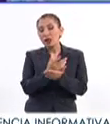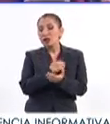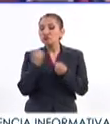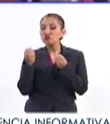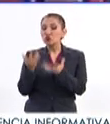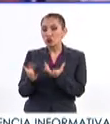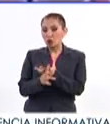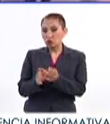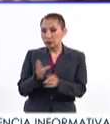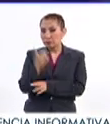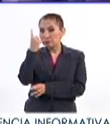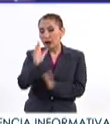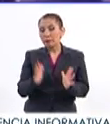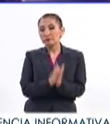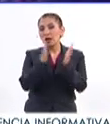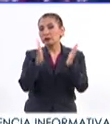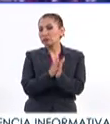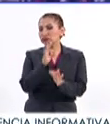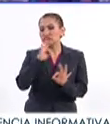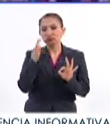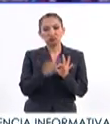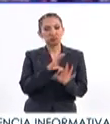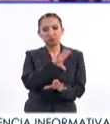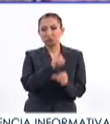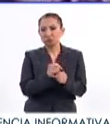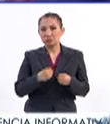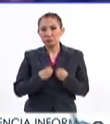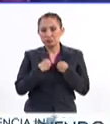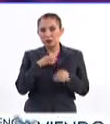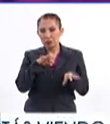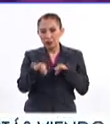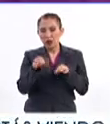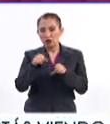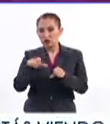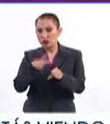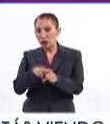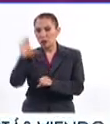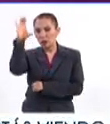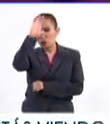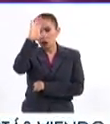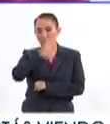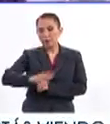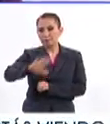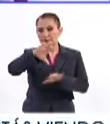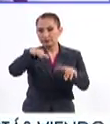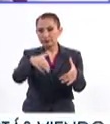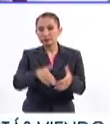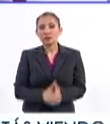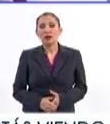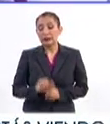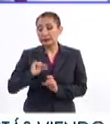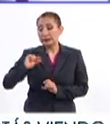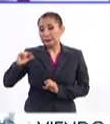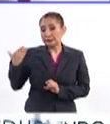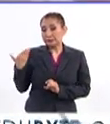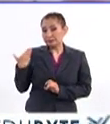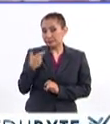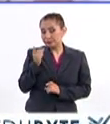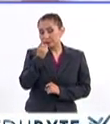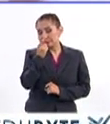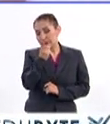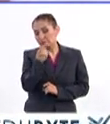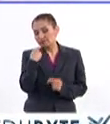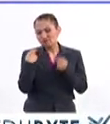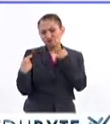recursos necesarios para participar completamente en la vida económica, social y cultural de una comunidad. Recientemente se ha